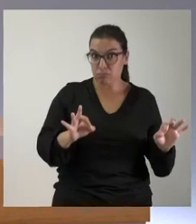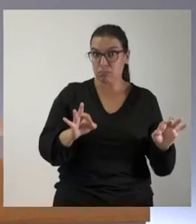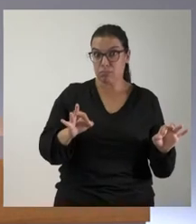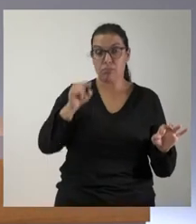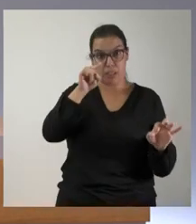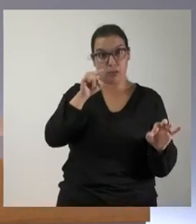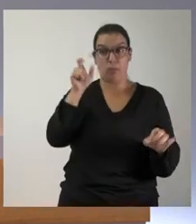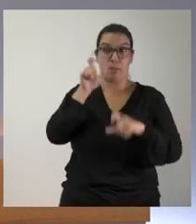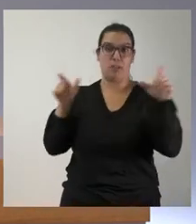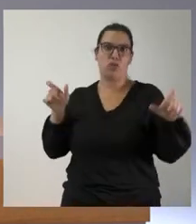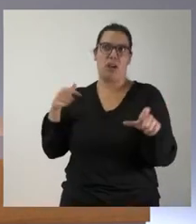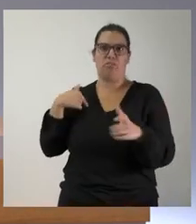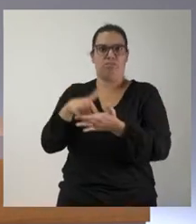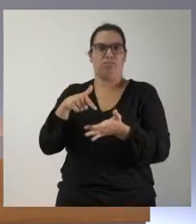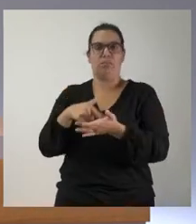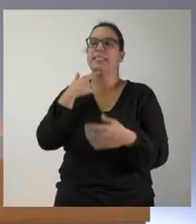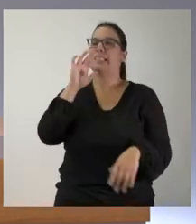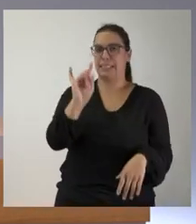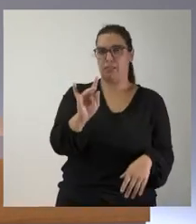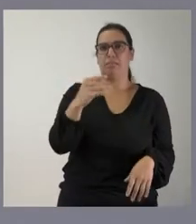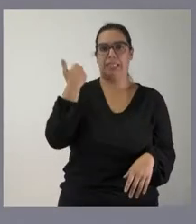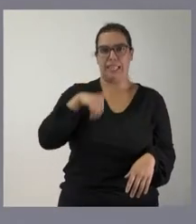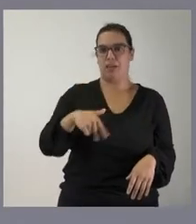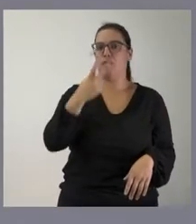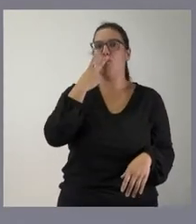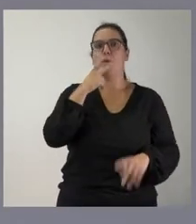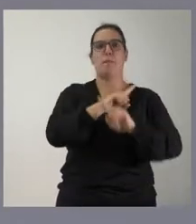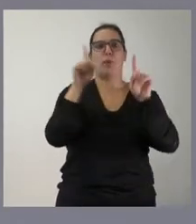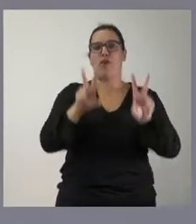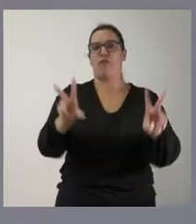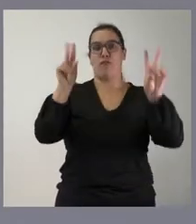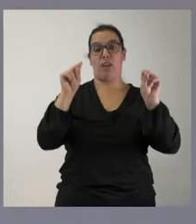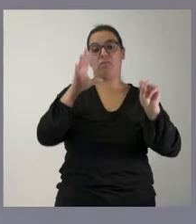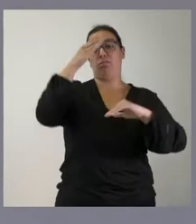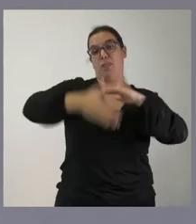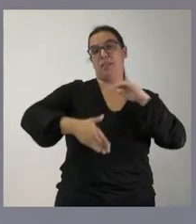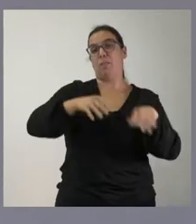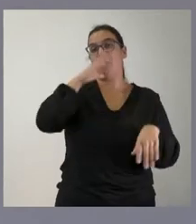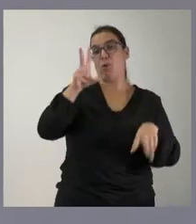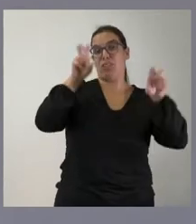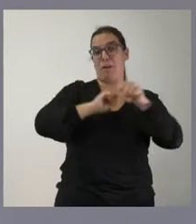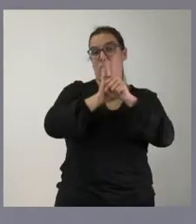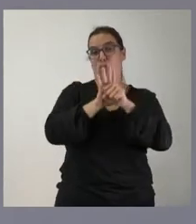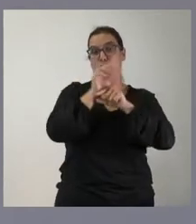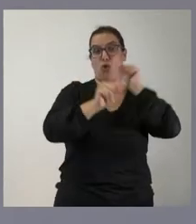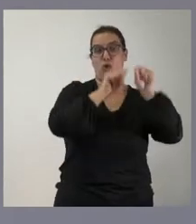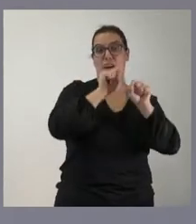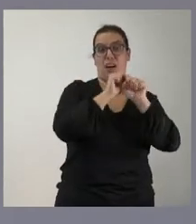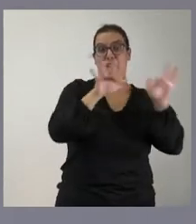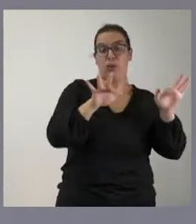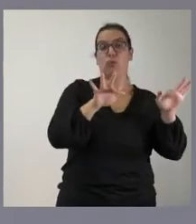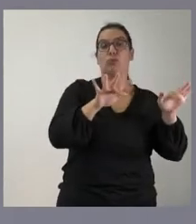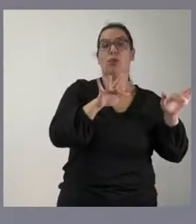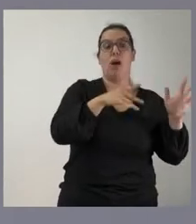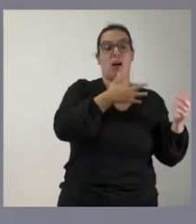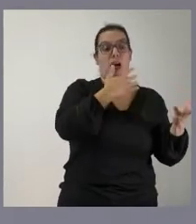había ahora mismo Sí esta es una restricción que se puso con motivo de la pandemia en función de el estado de la